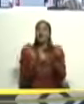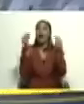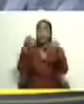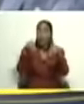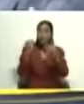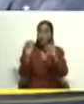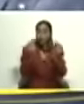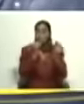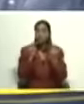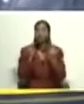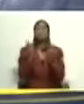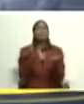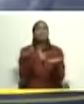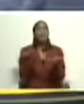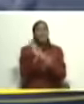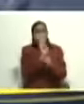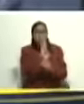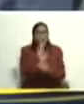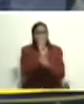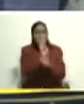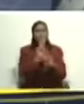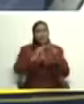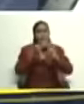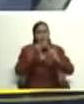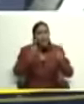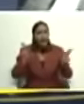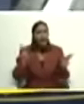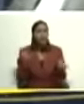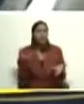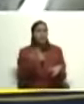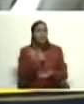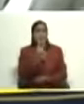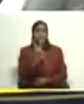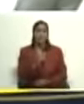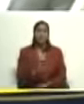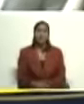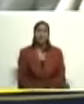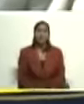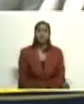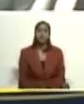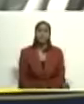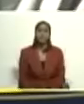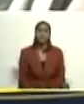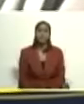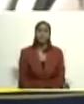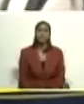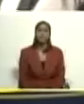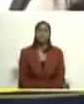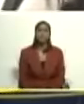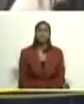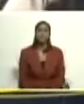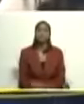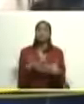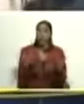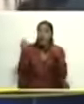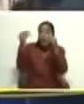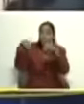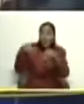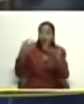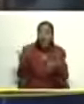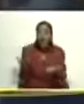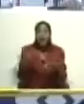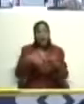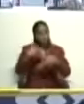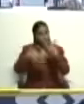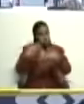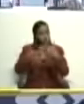El consenso de defender la paz de la República, el consenso del desarrollo económico